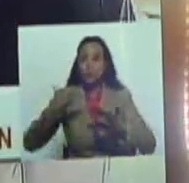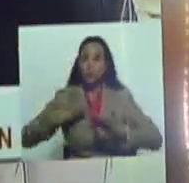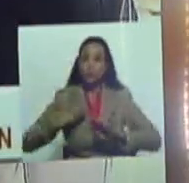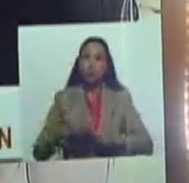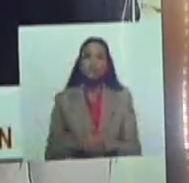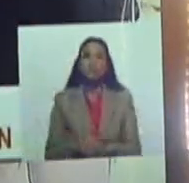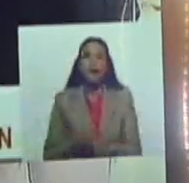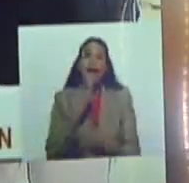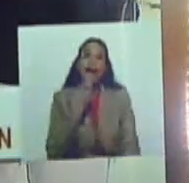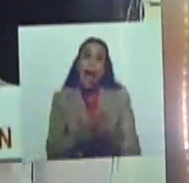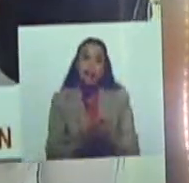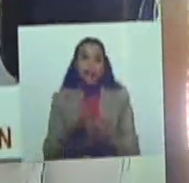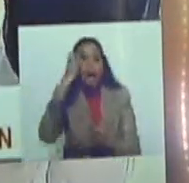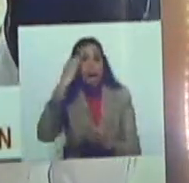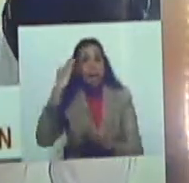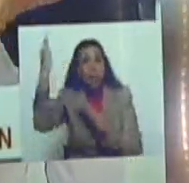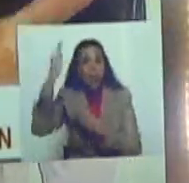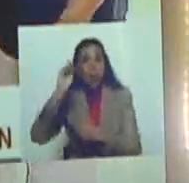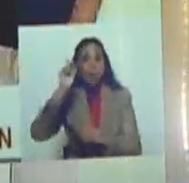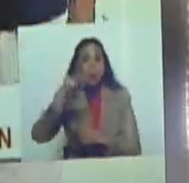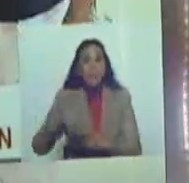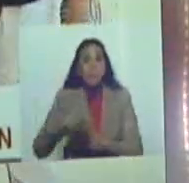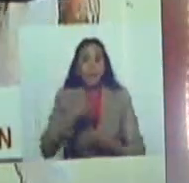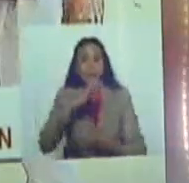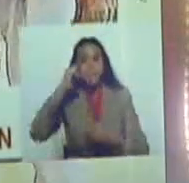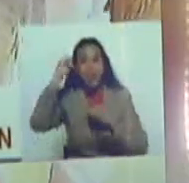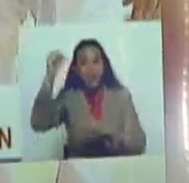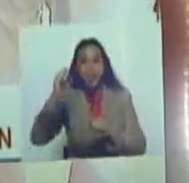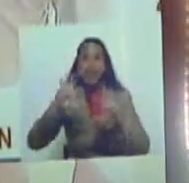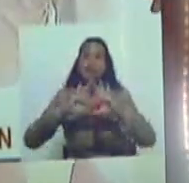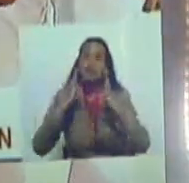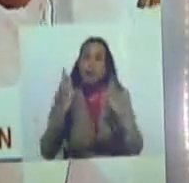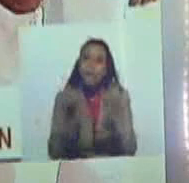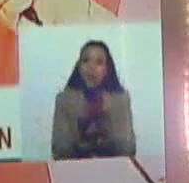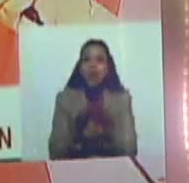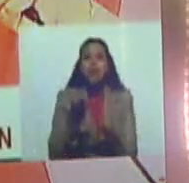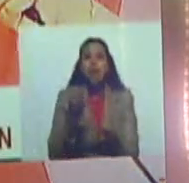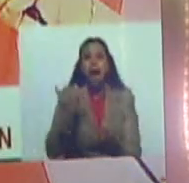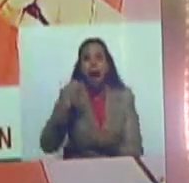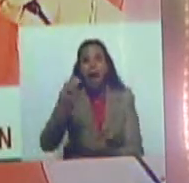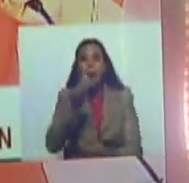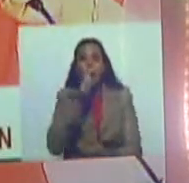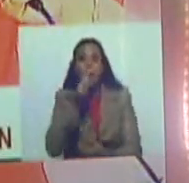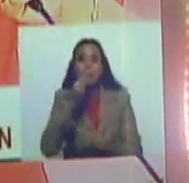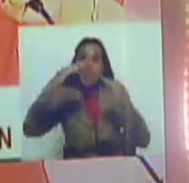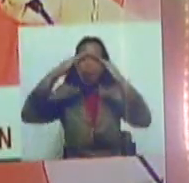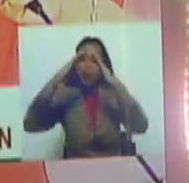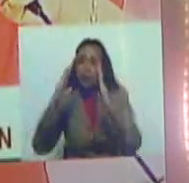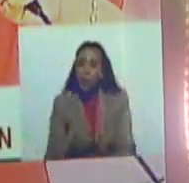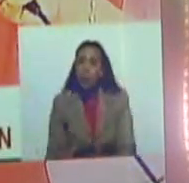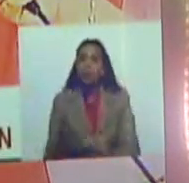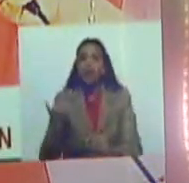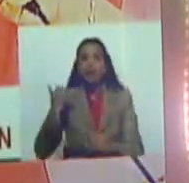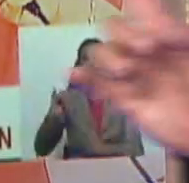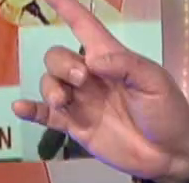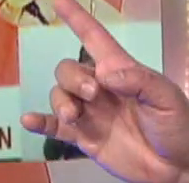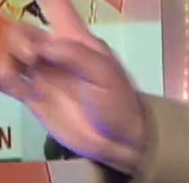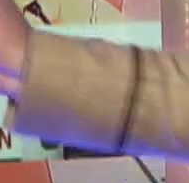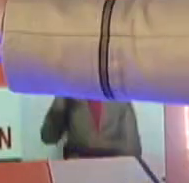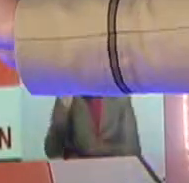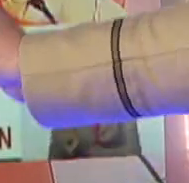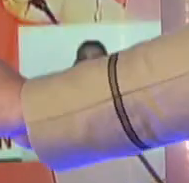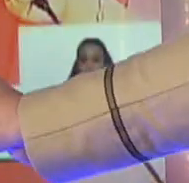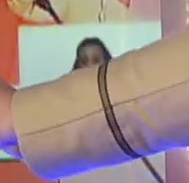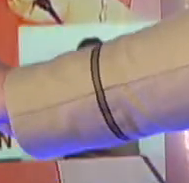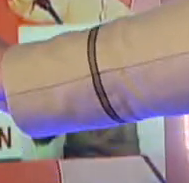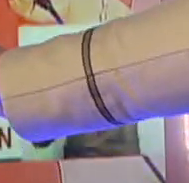mis compañeros y yo, como decían en la escuela, tratando de dar su exposición de lo que tenía que decir exactamente, con el temor, además, porque